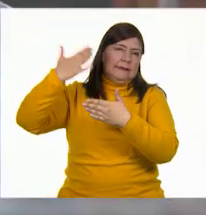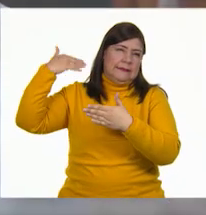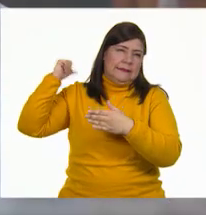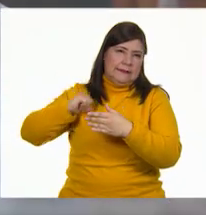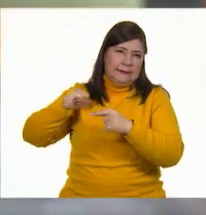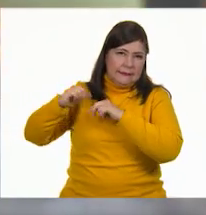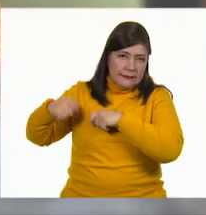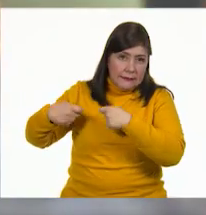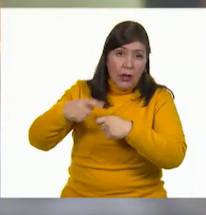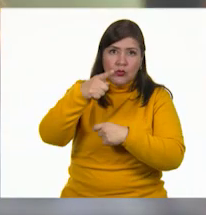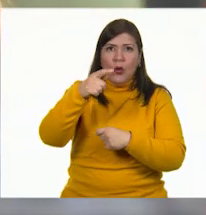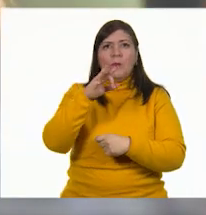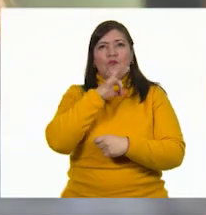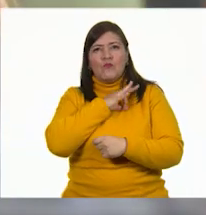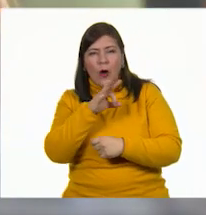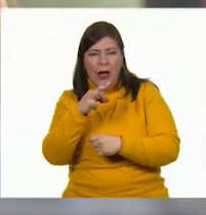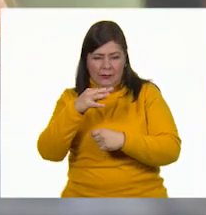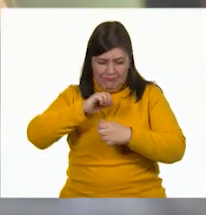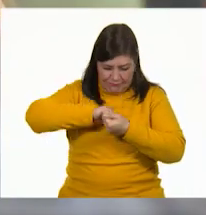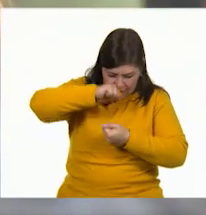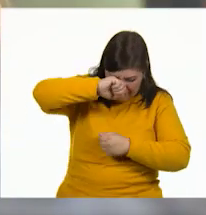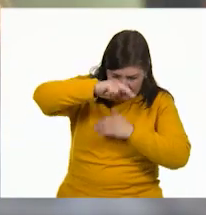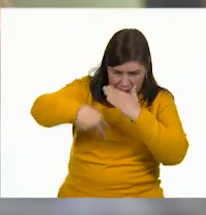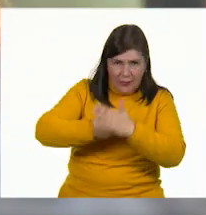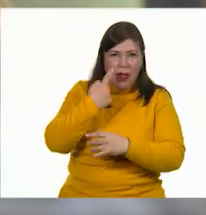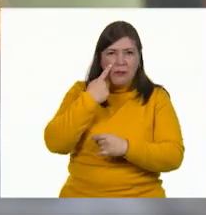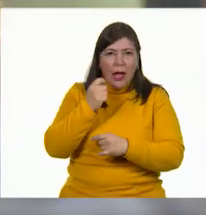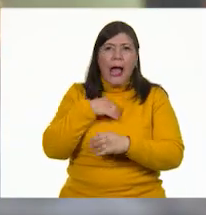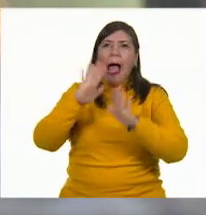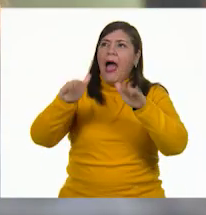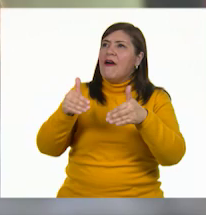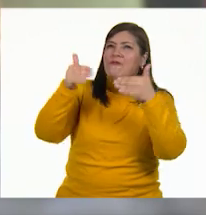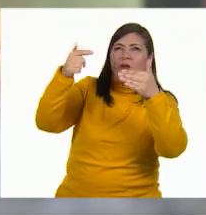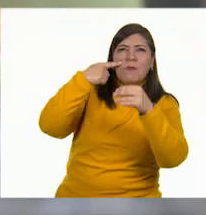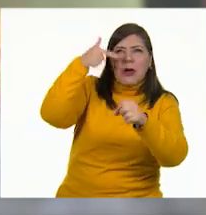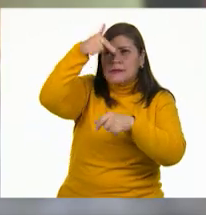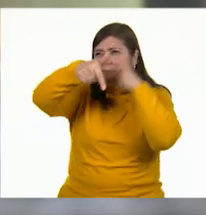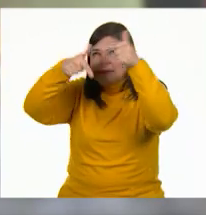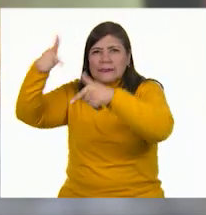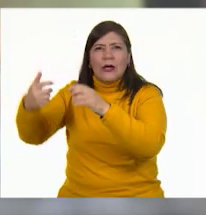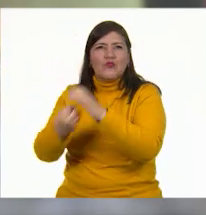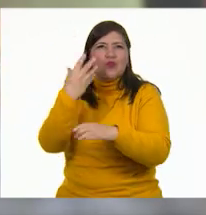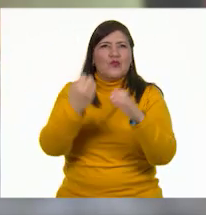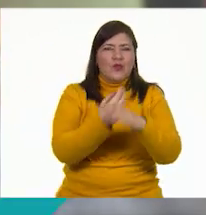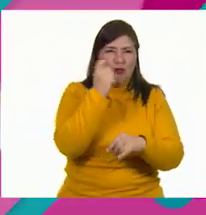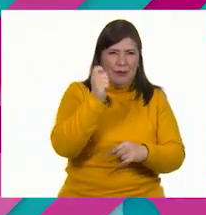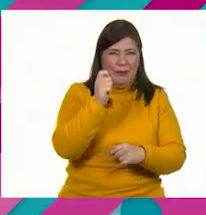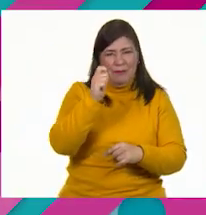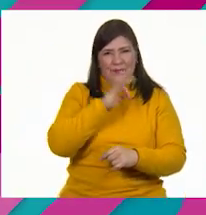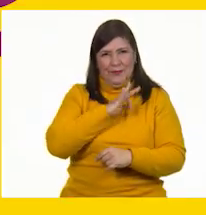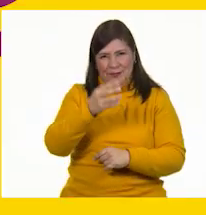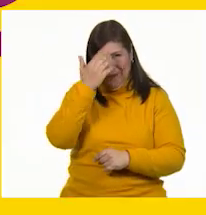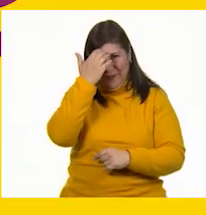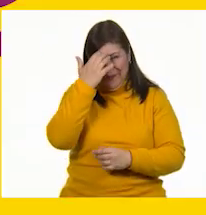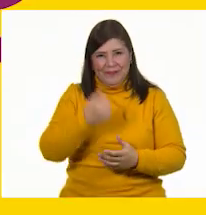tu talento. Porque allá afuera, el mundo está lleno de conocimiento por descubrir.